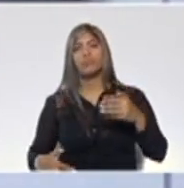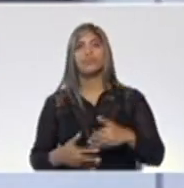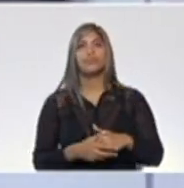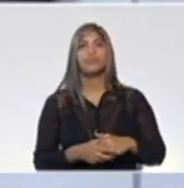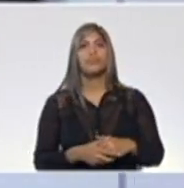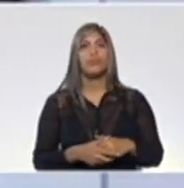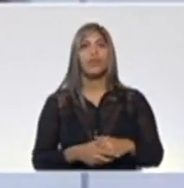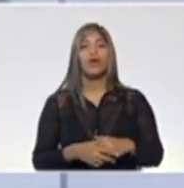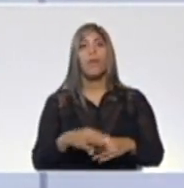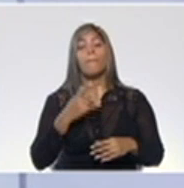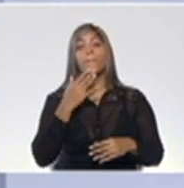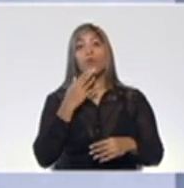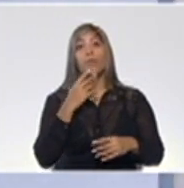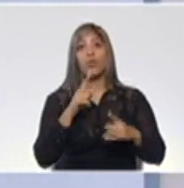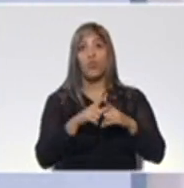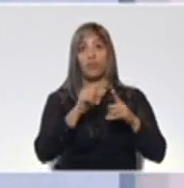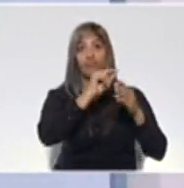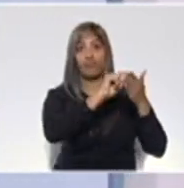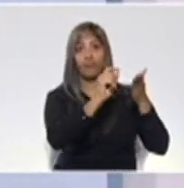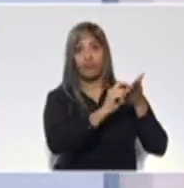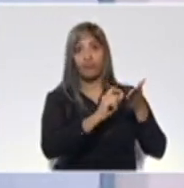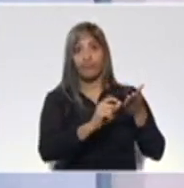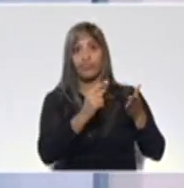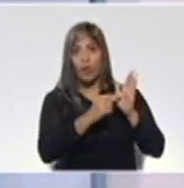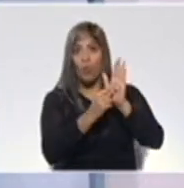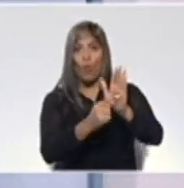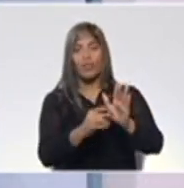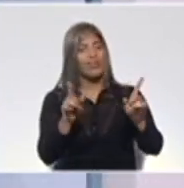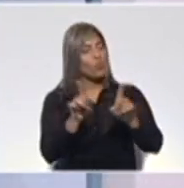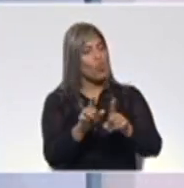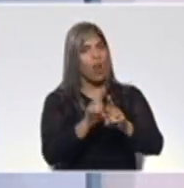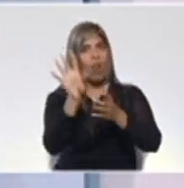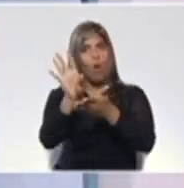Escribimos la inecuación tal cual como se presenta.